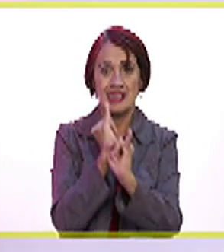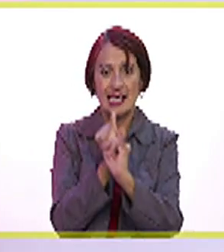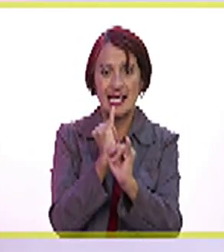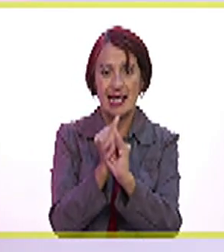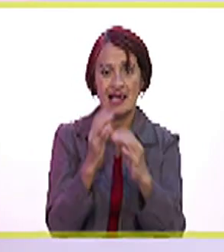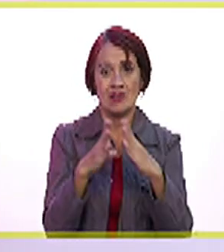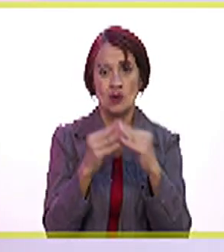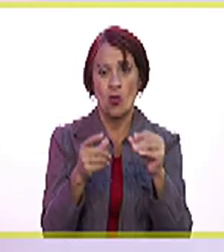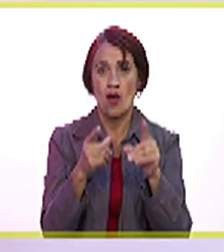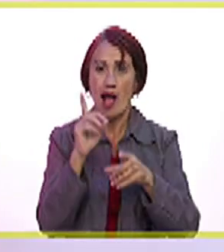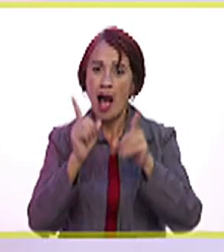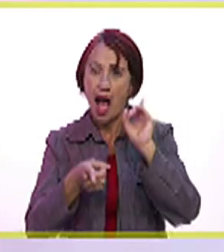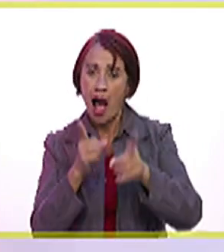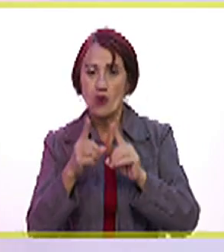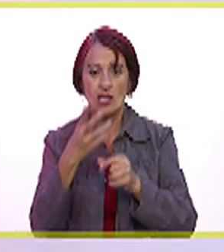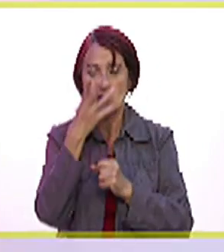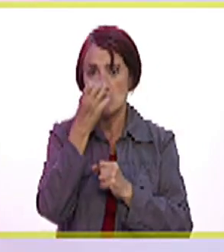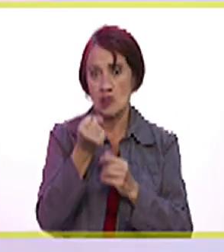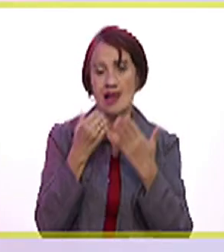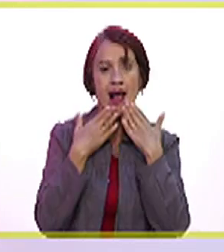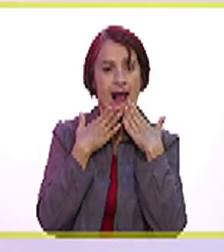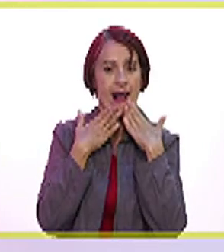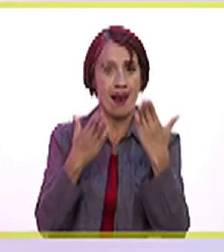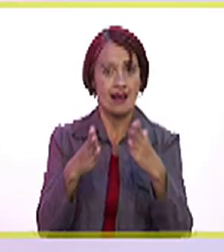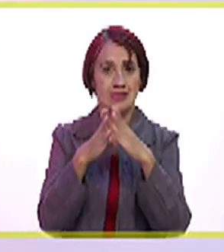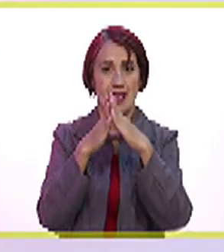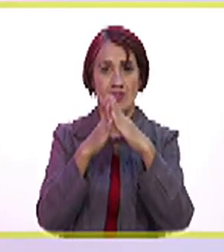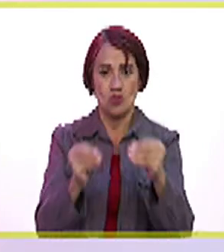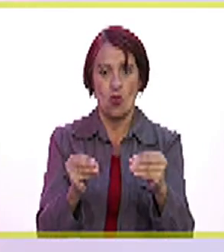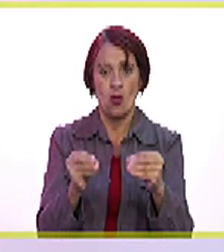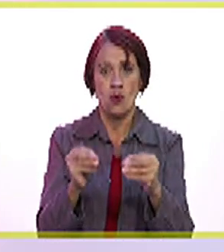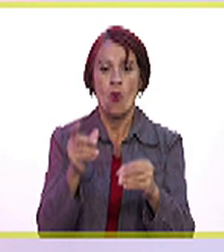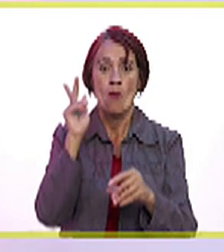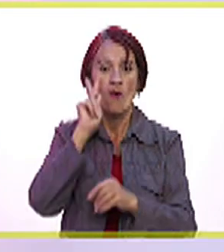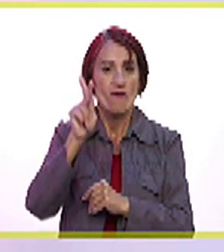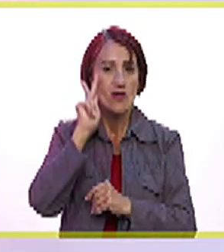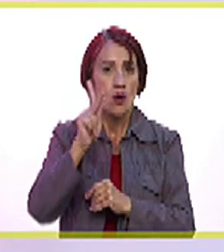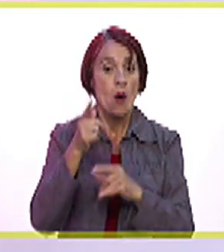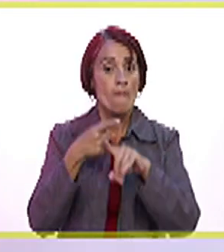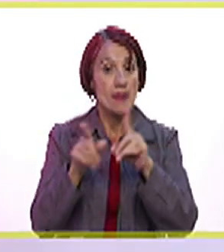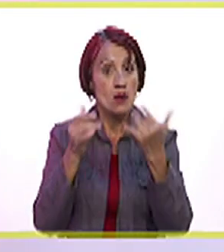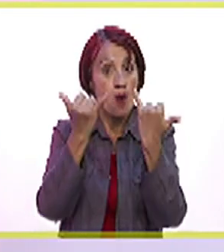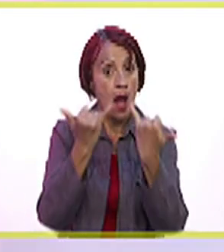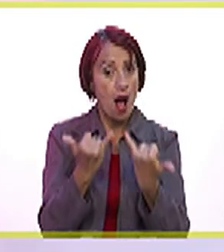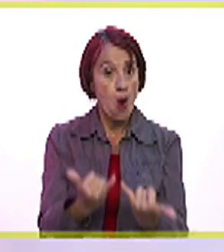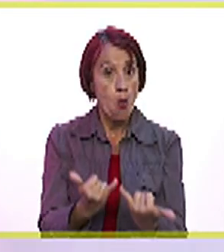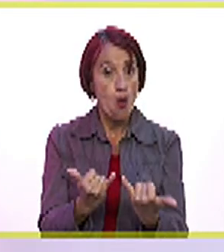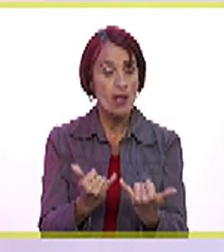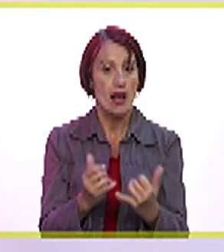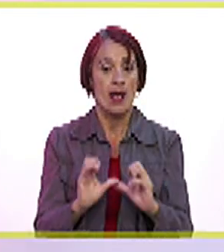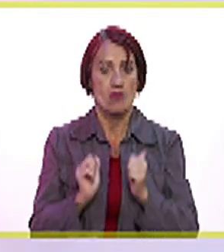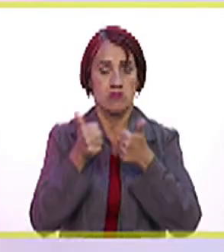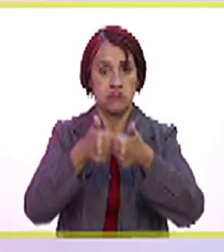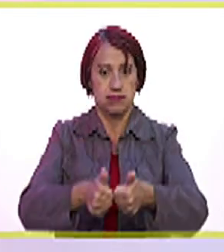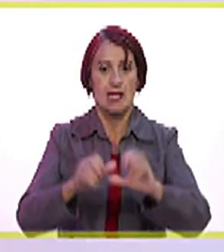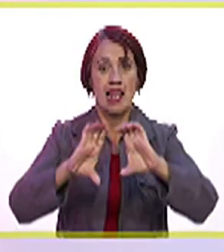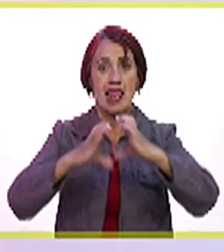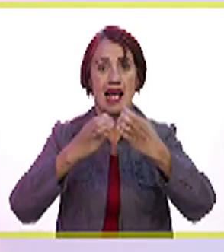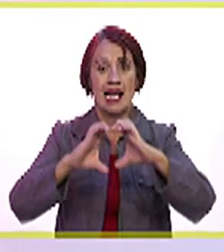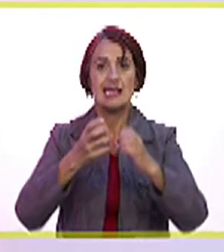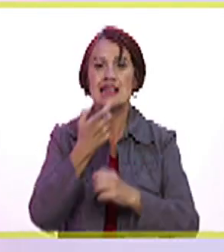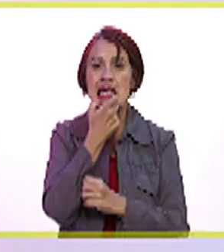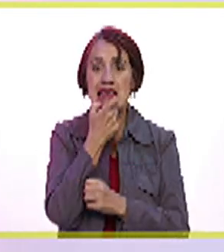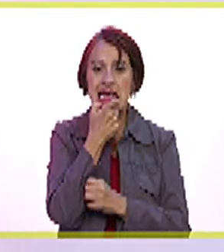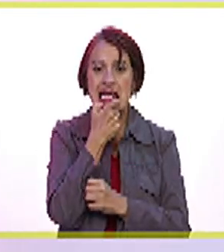tipo de duda. Gracias al profesor Wilmer Santana. Pero vamos a dar ahora inicio a la clase de inglés